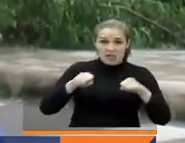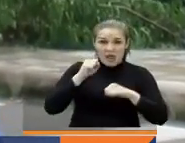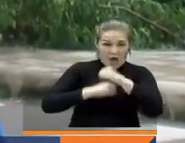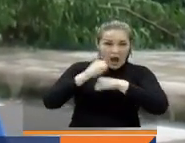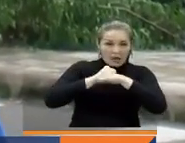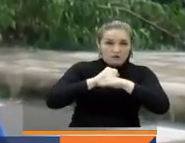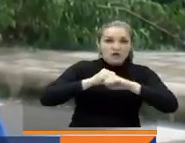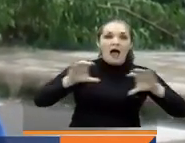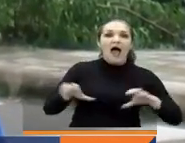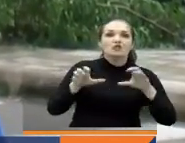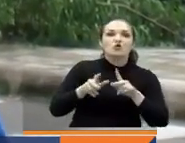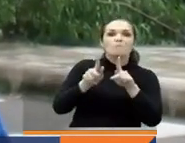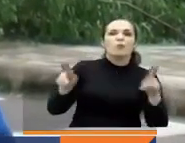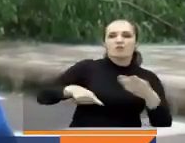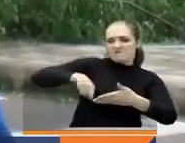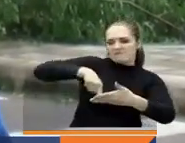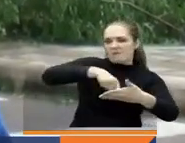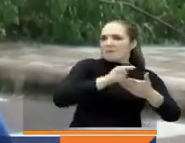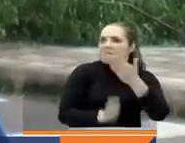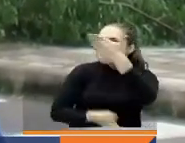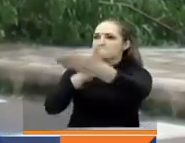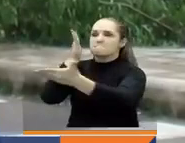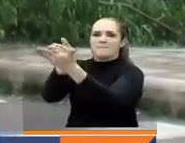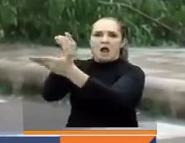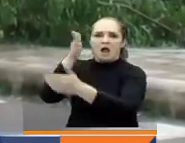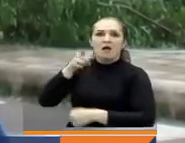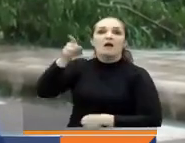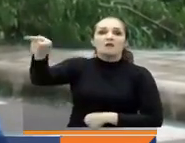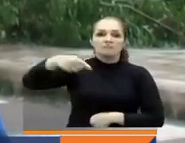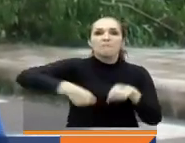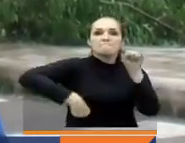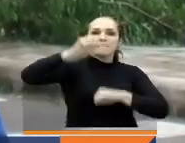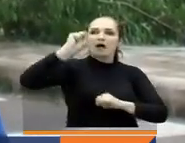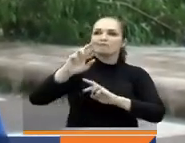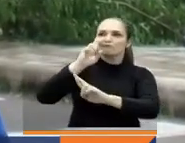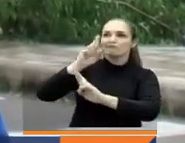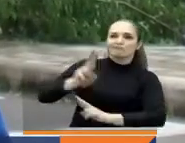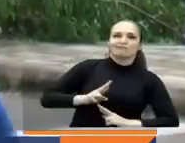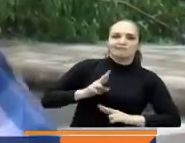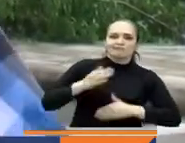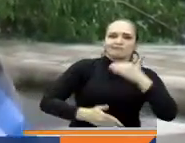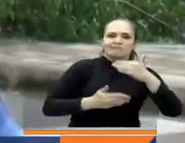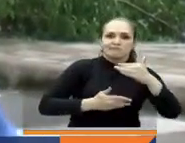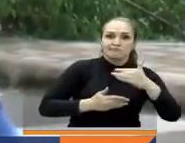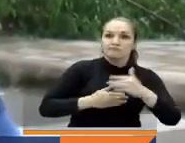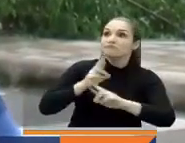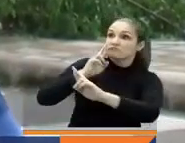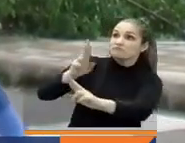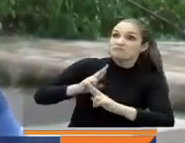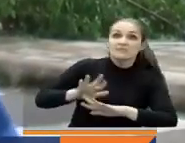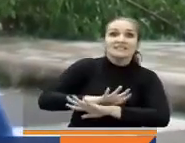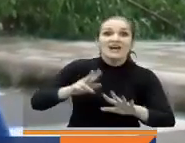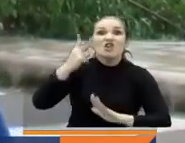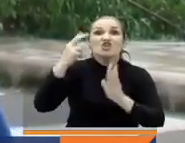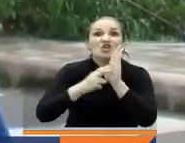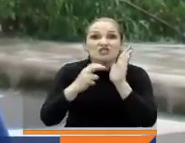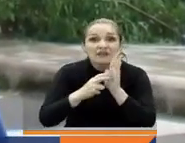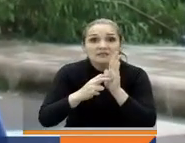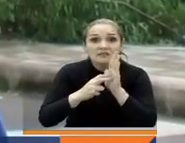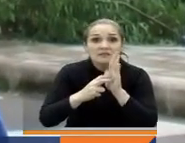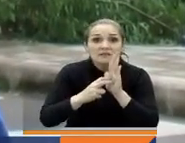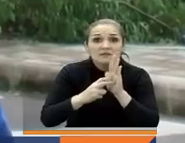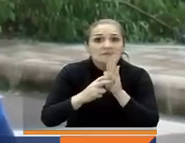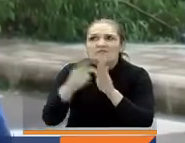y segunda instancia. Esas razones nos hicieron venirnos a la vía de hecho. Por esas razones, porque 11 años de